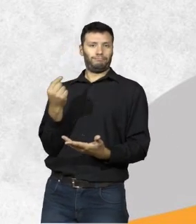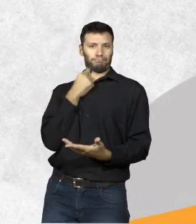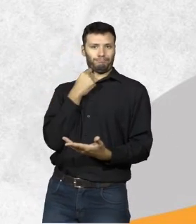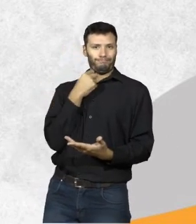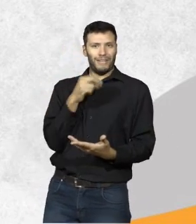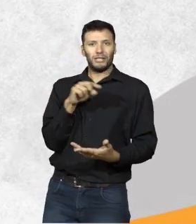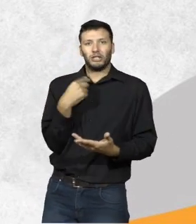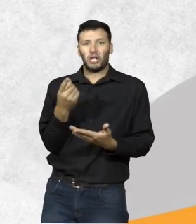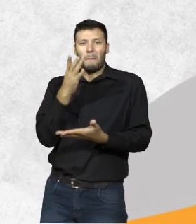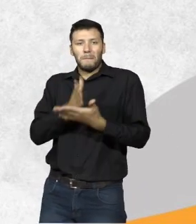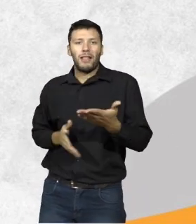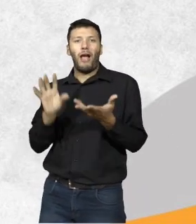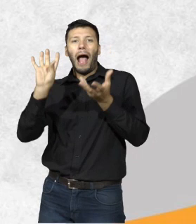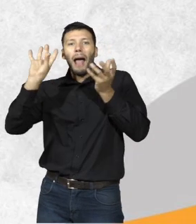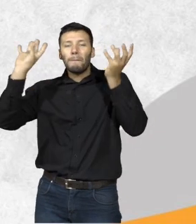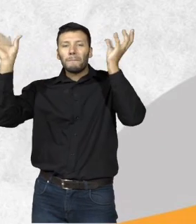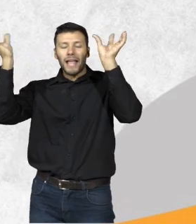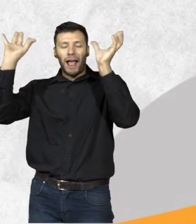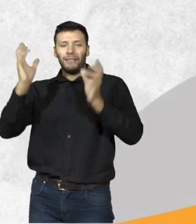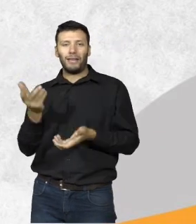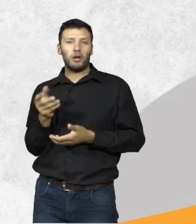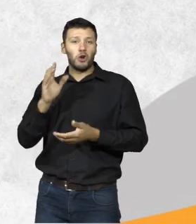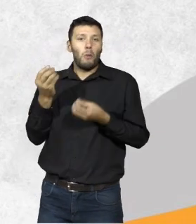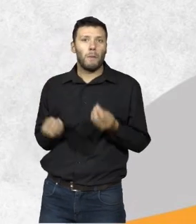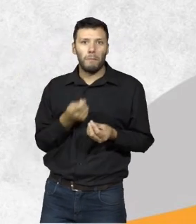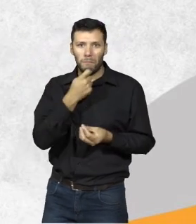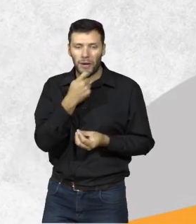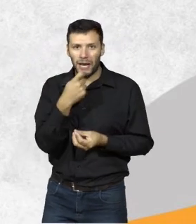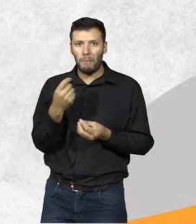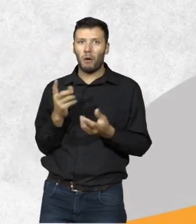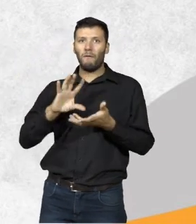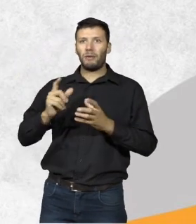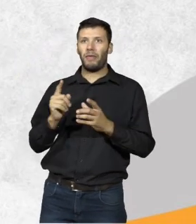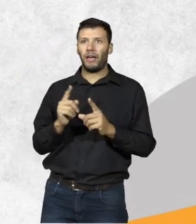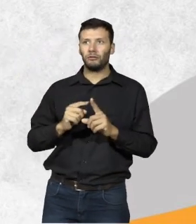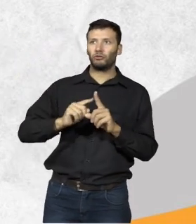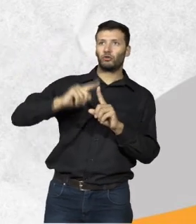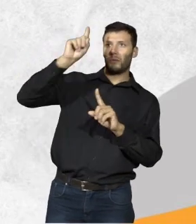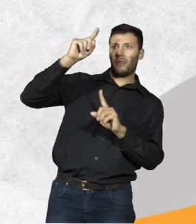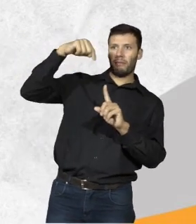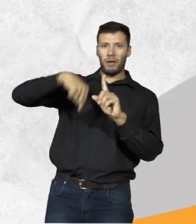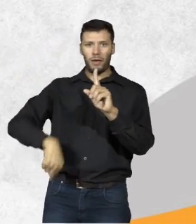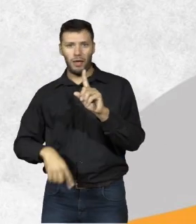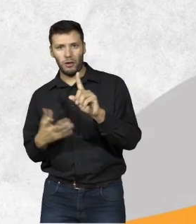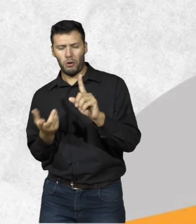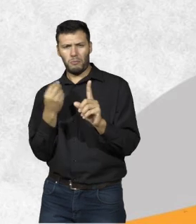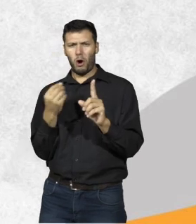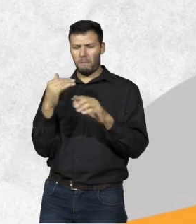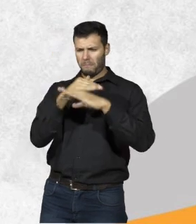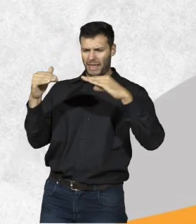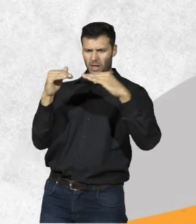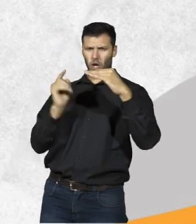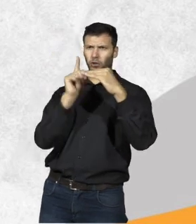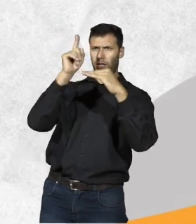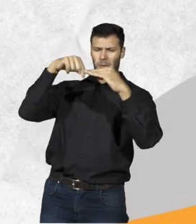como hablar y decir subo para arriba o bajo para abajo. El medio y el ambiente es una sola cosa, no es medio